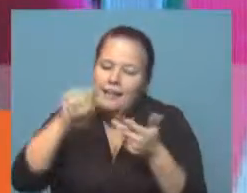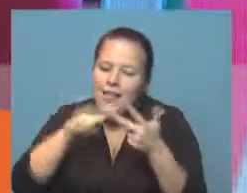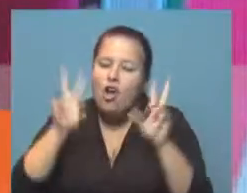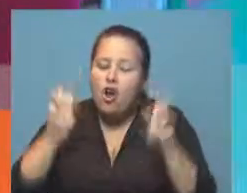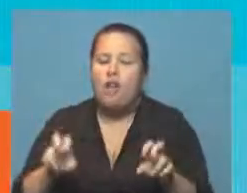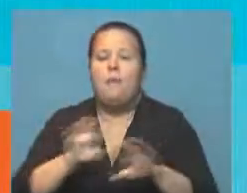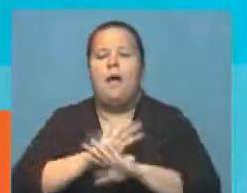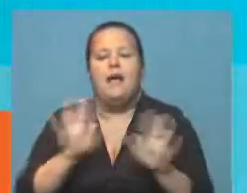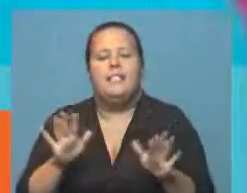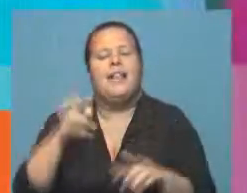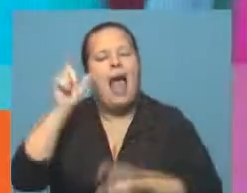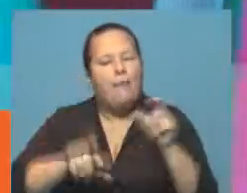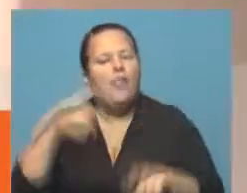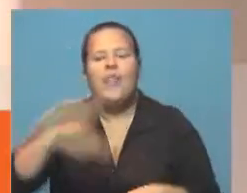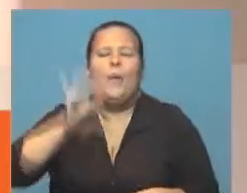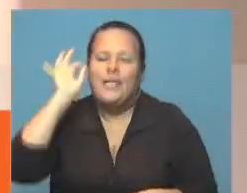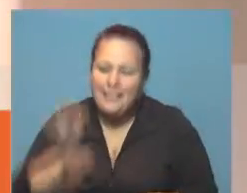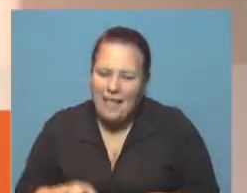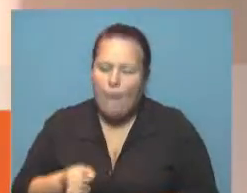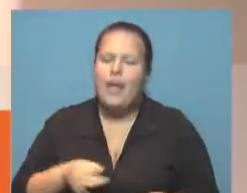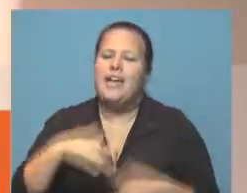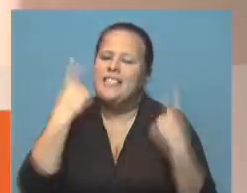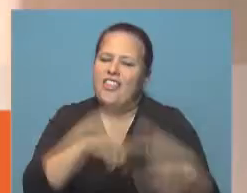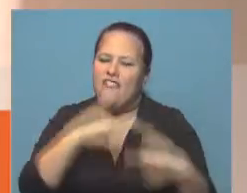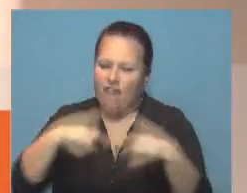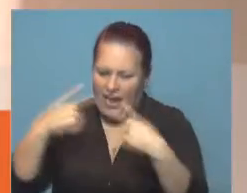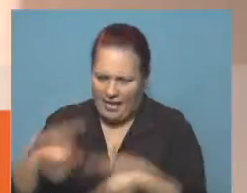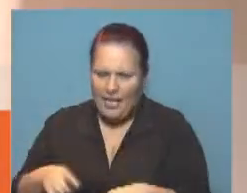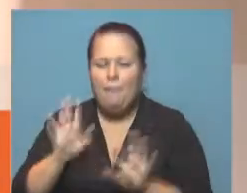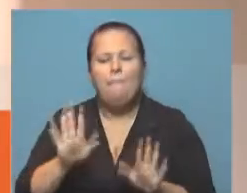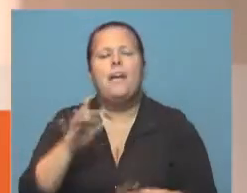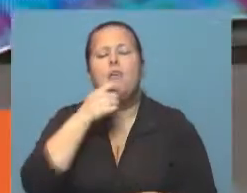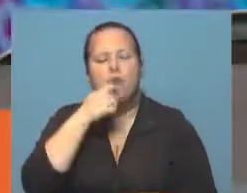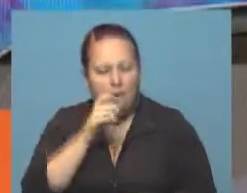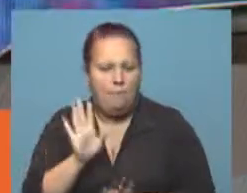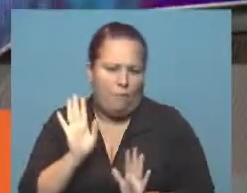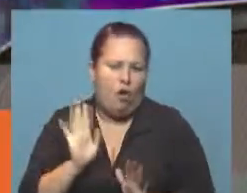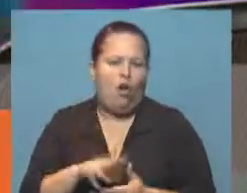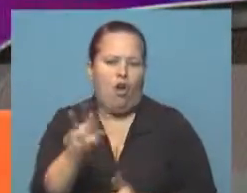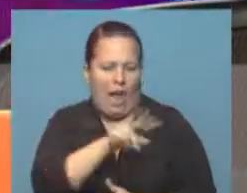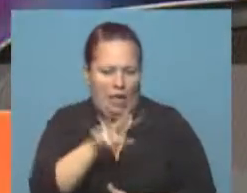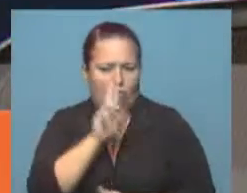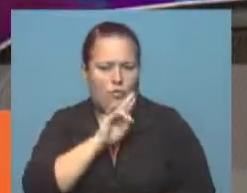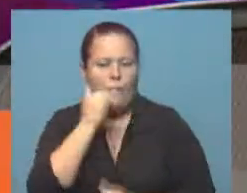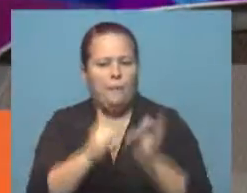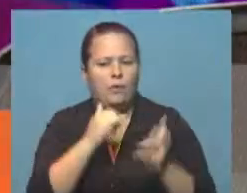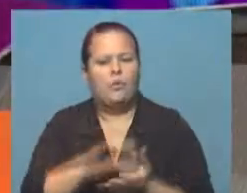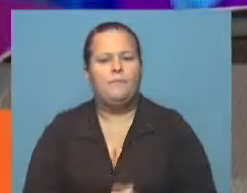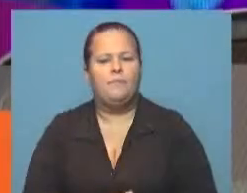bastante... La gente tiene que saber que son bastante diferentes. Ahora, Juan Carlos, sí, o también, por supuesto, aquí a